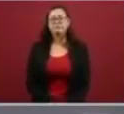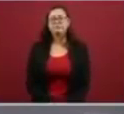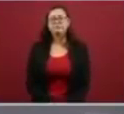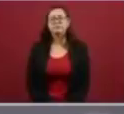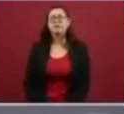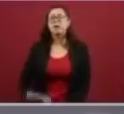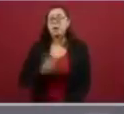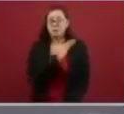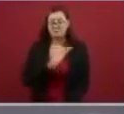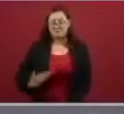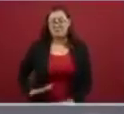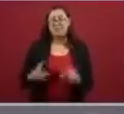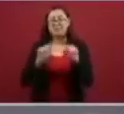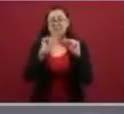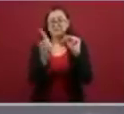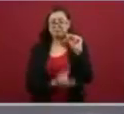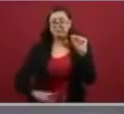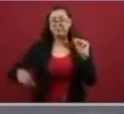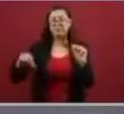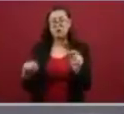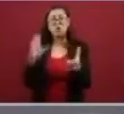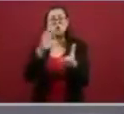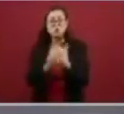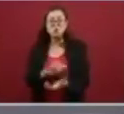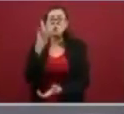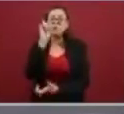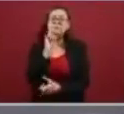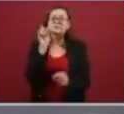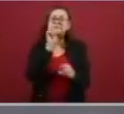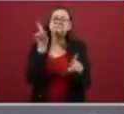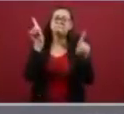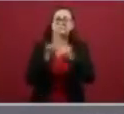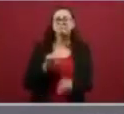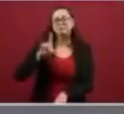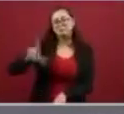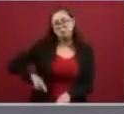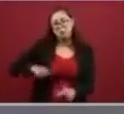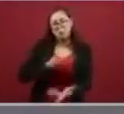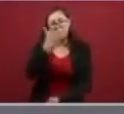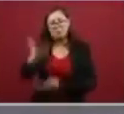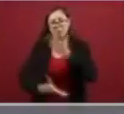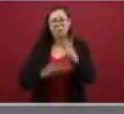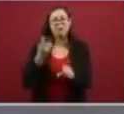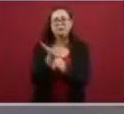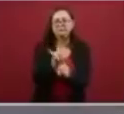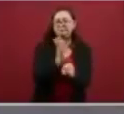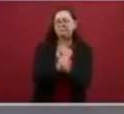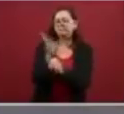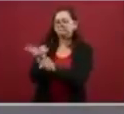Del presidente de México, de su esposa, así como de los funcionarios invitados que lo acompañaron.